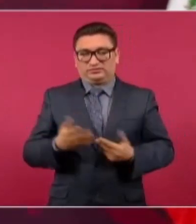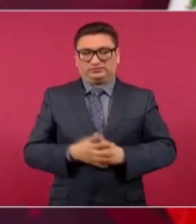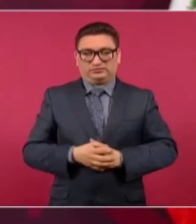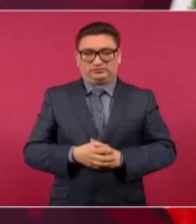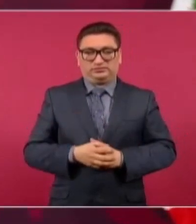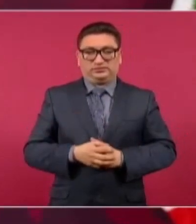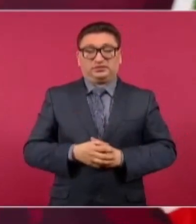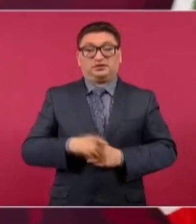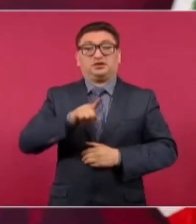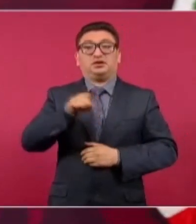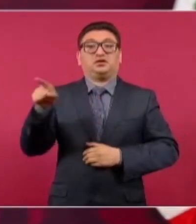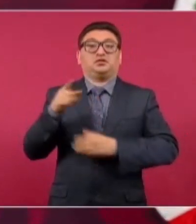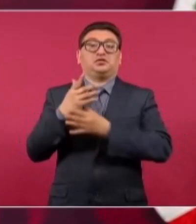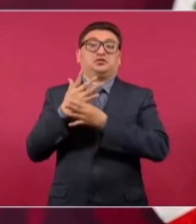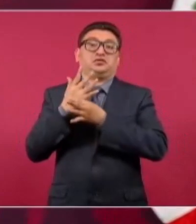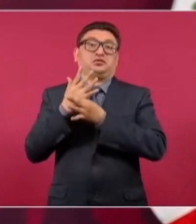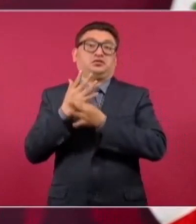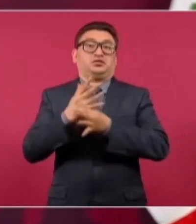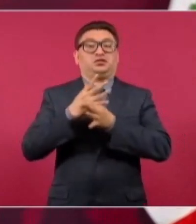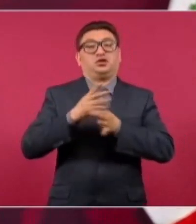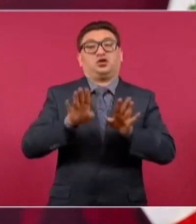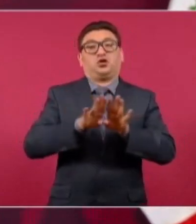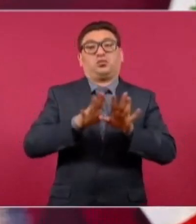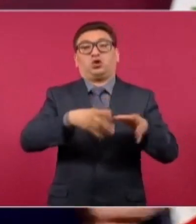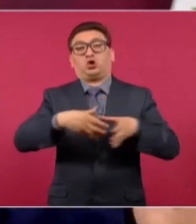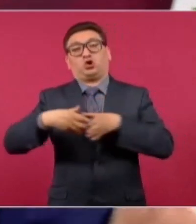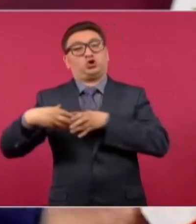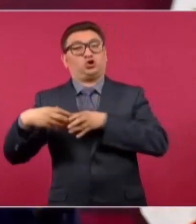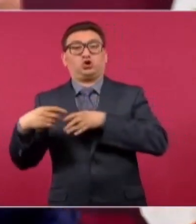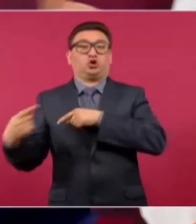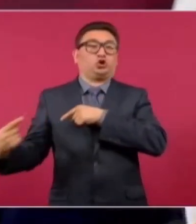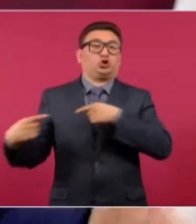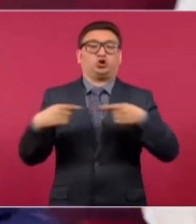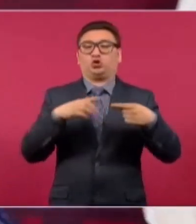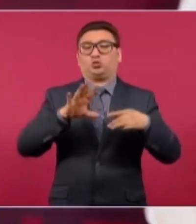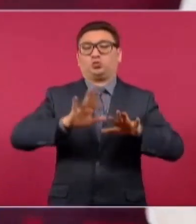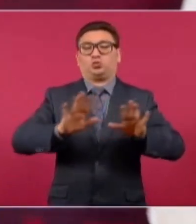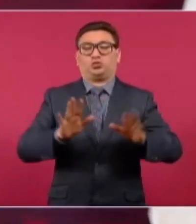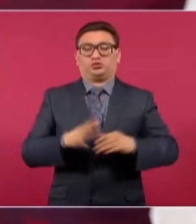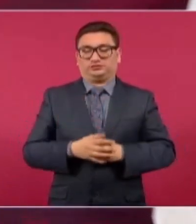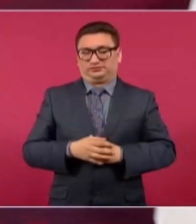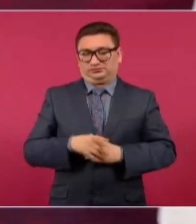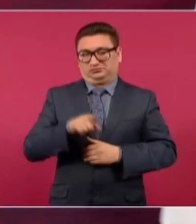de que no quieren la polarización. No, claro que no quieren la polarización.